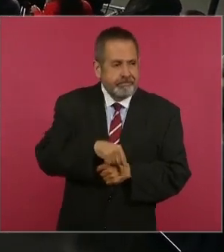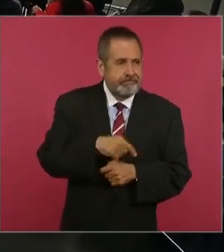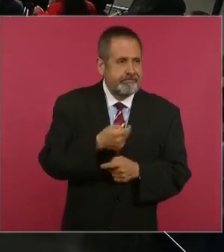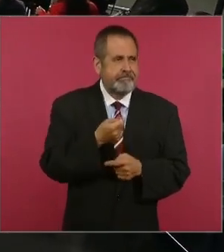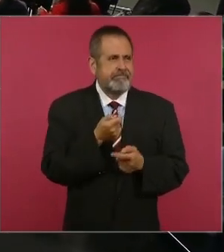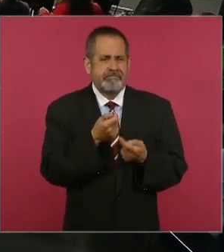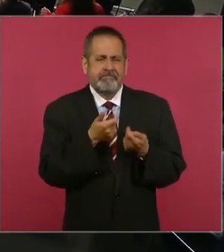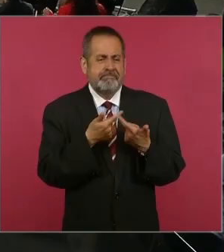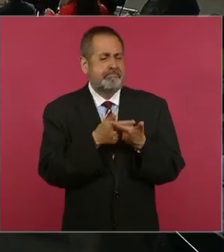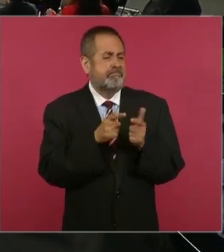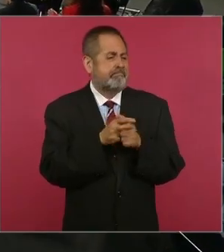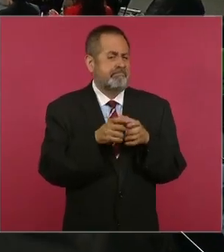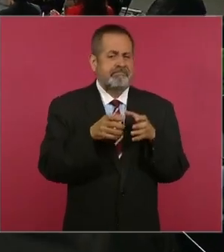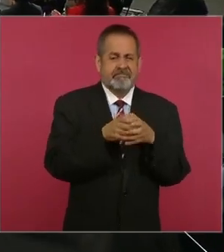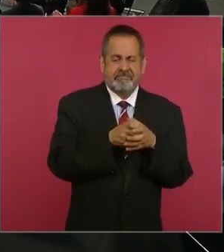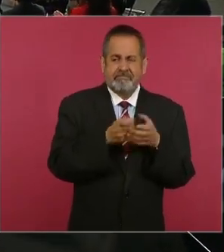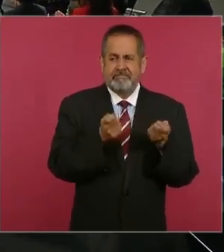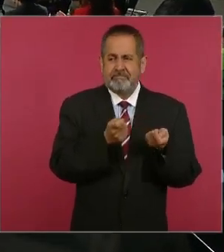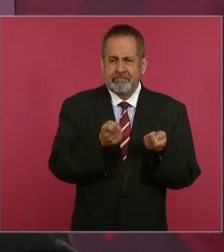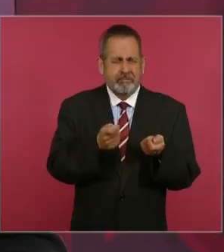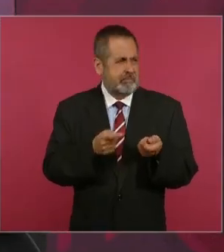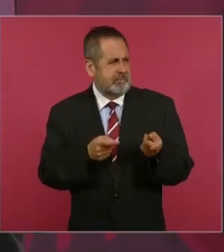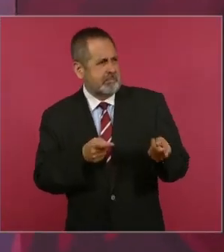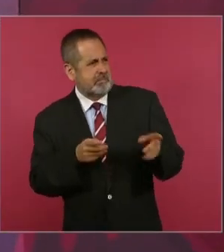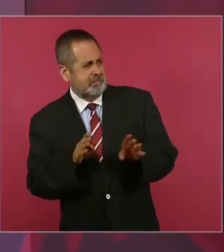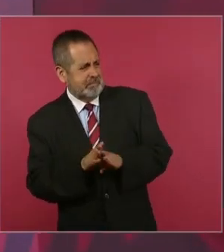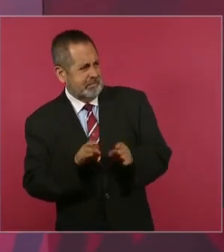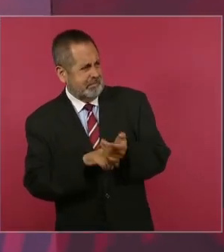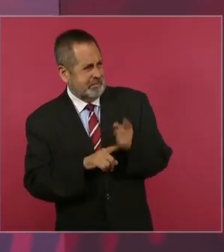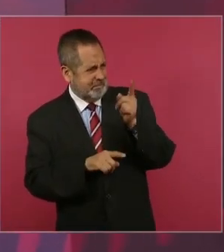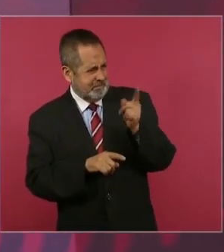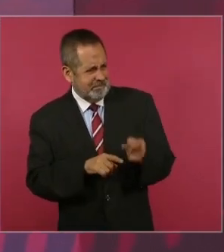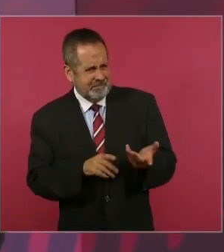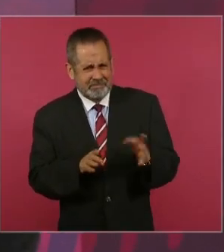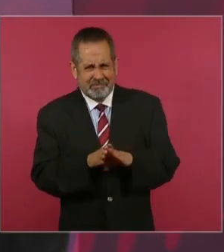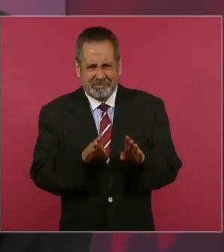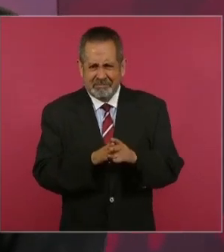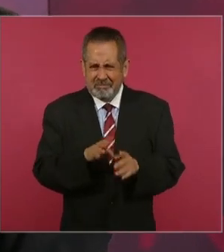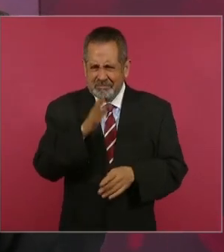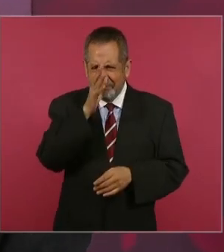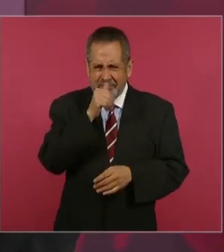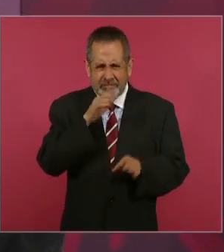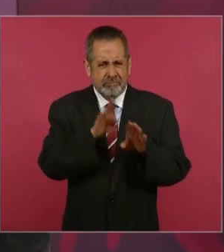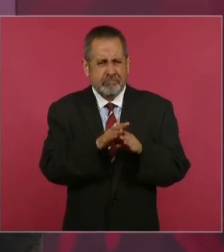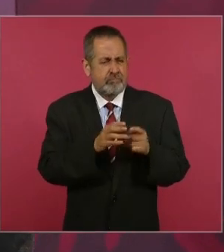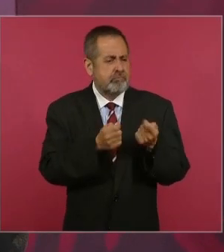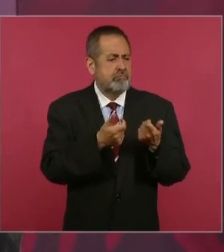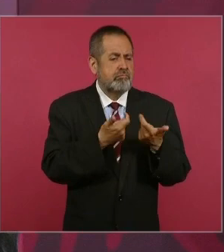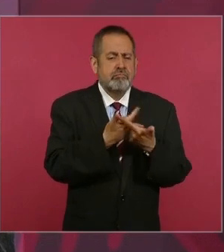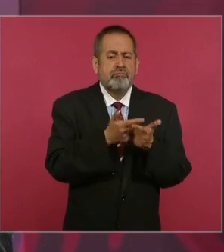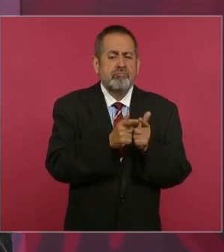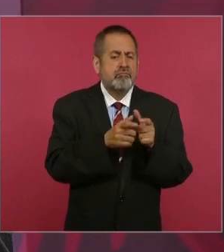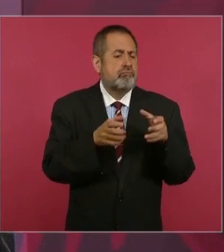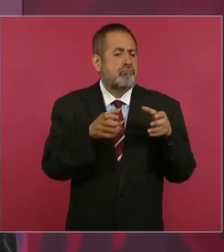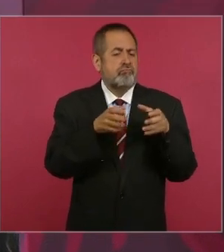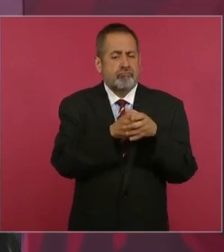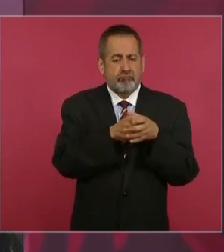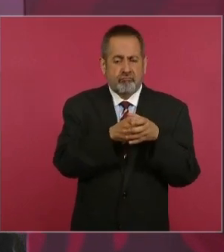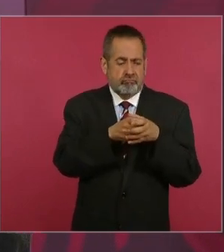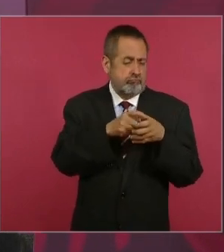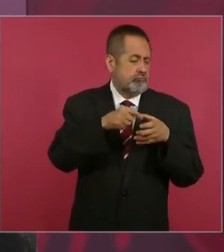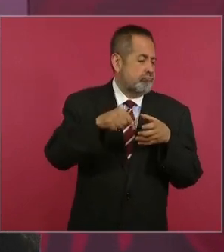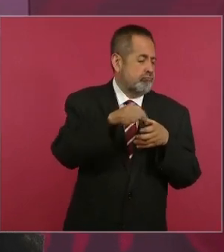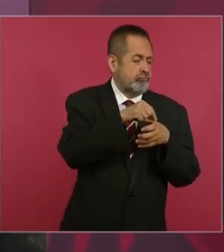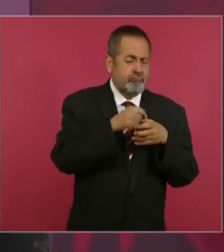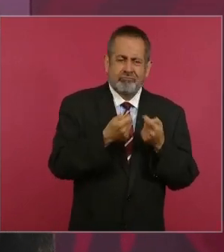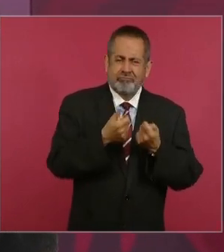pues cuesta más trabajo justificar Un gobierno